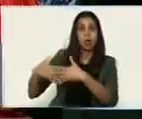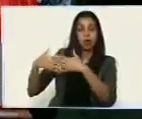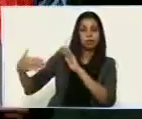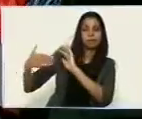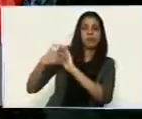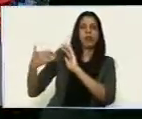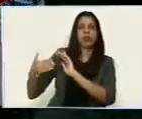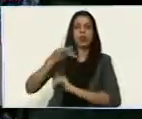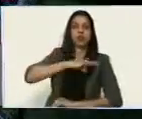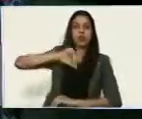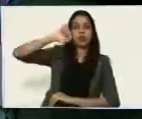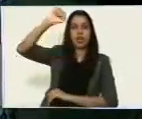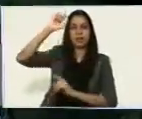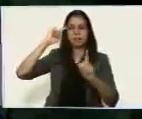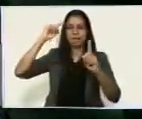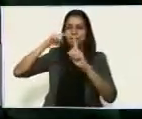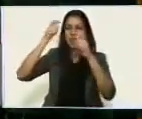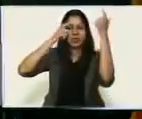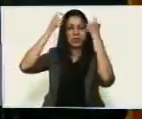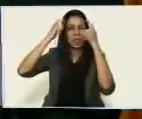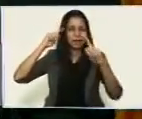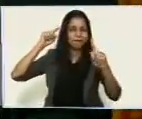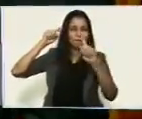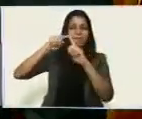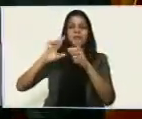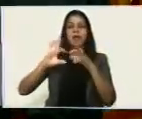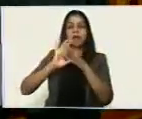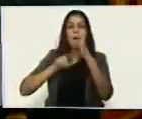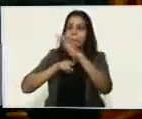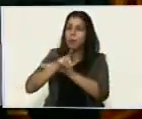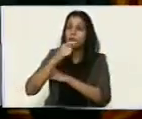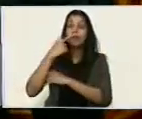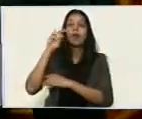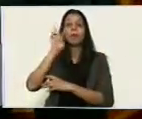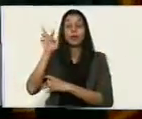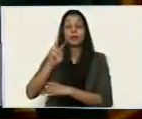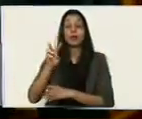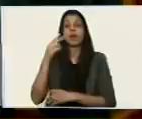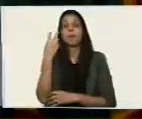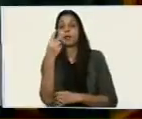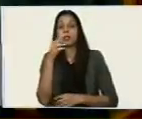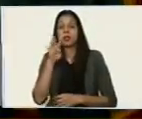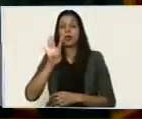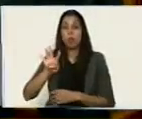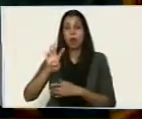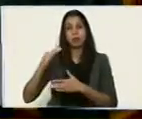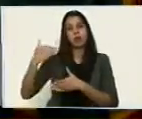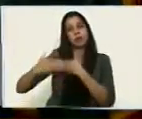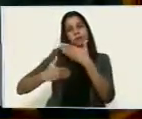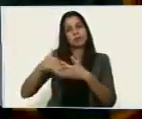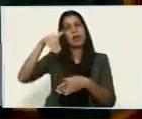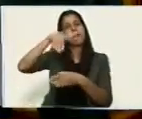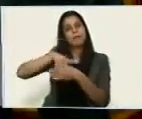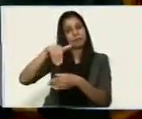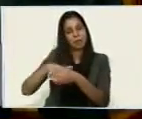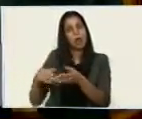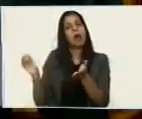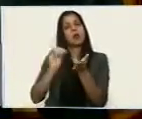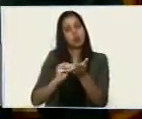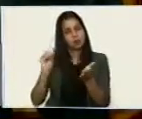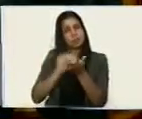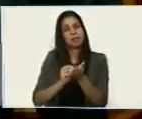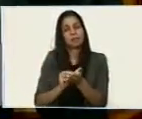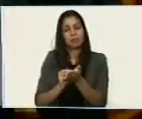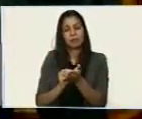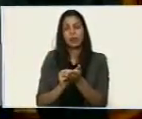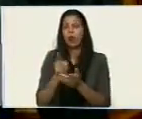y profundamente chavista que ha ratificado Venezuela en 24 procesos electorales. ¿Jura